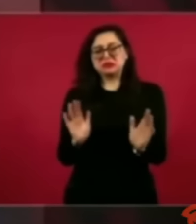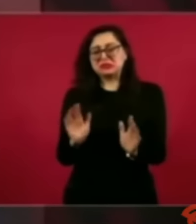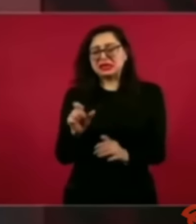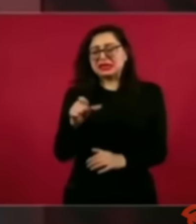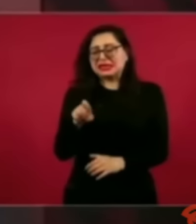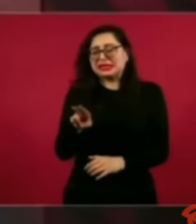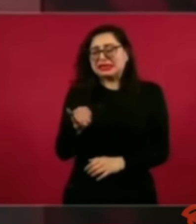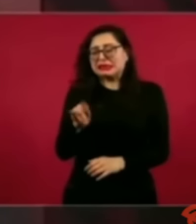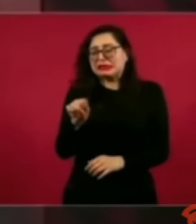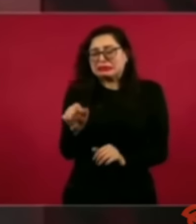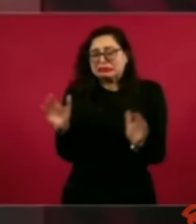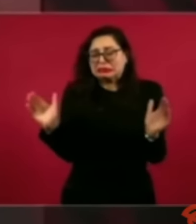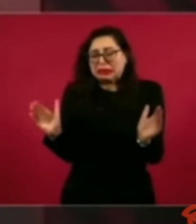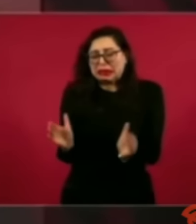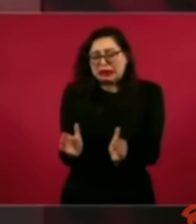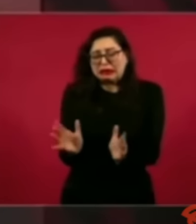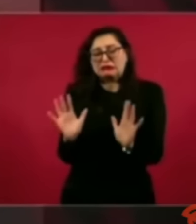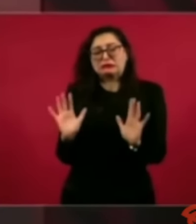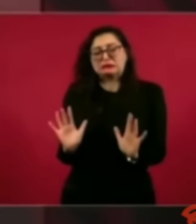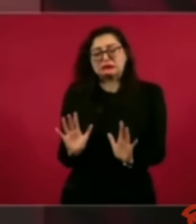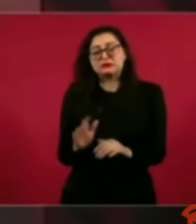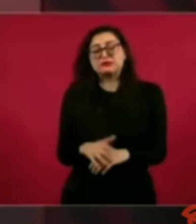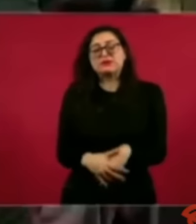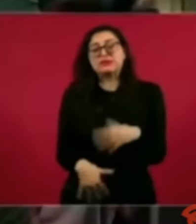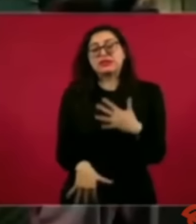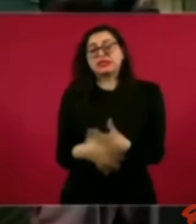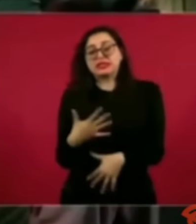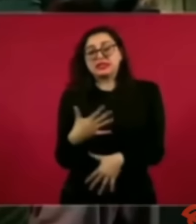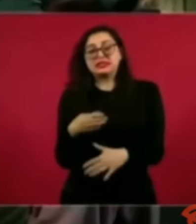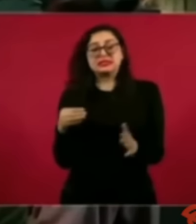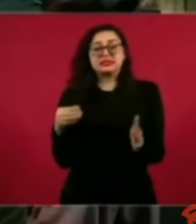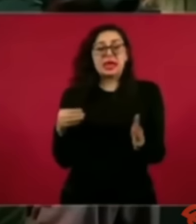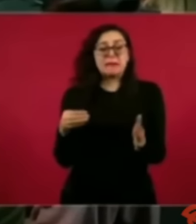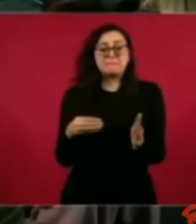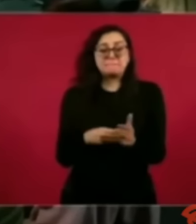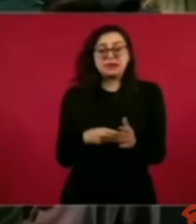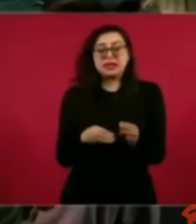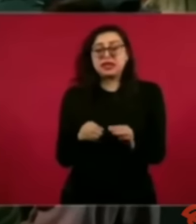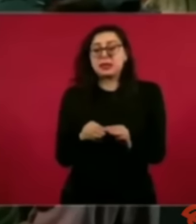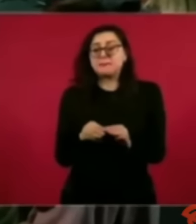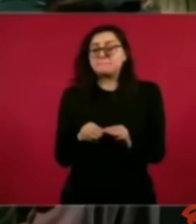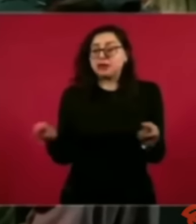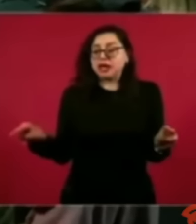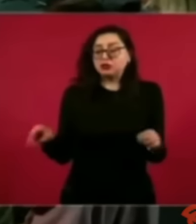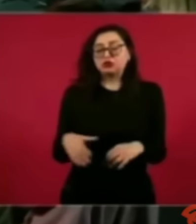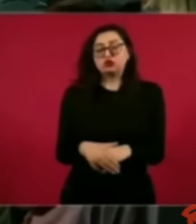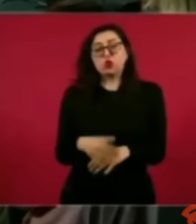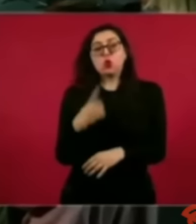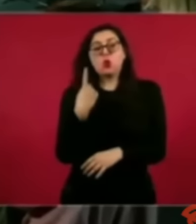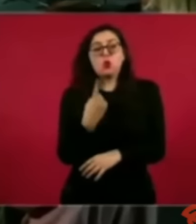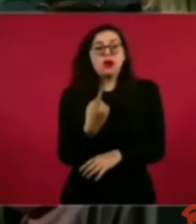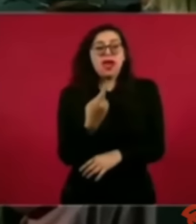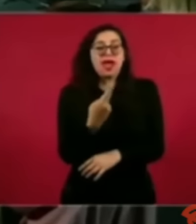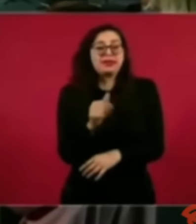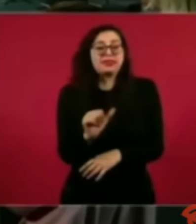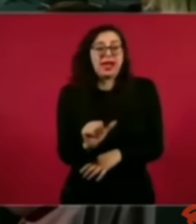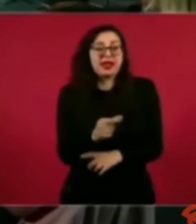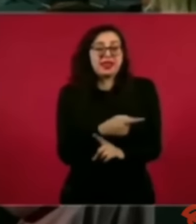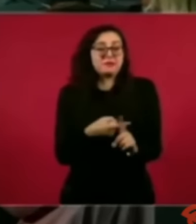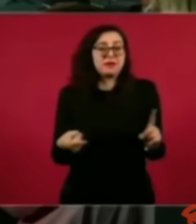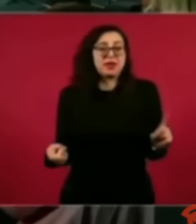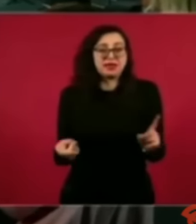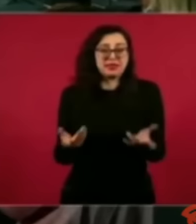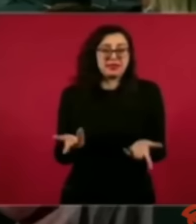quinta. Son 15,000 metros cuadrados, es una hectárea y media. ¿Sí?